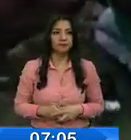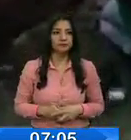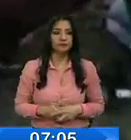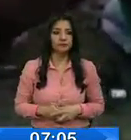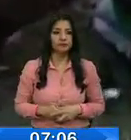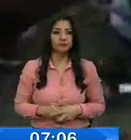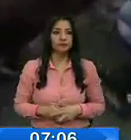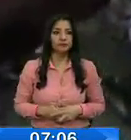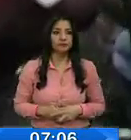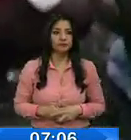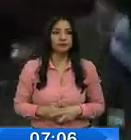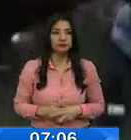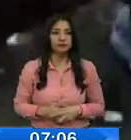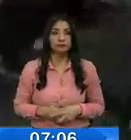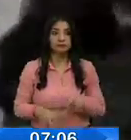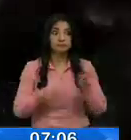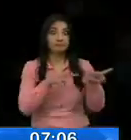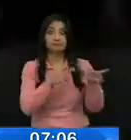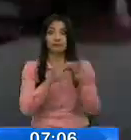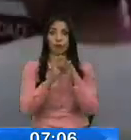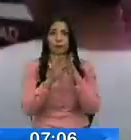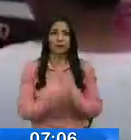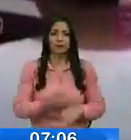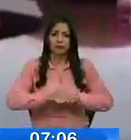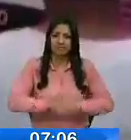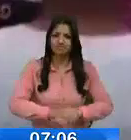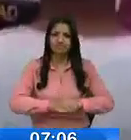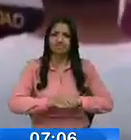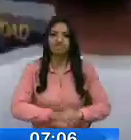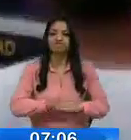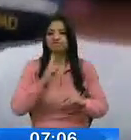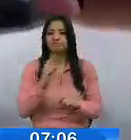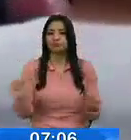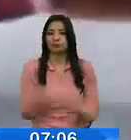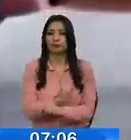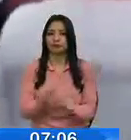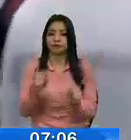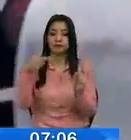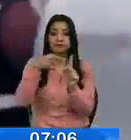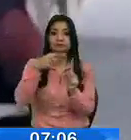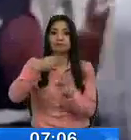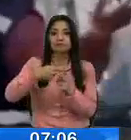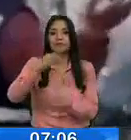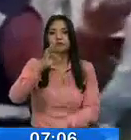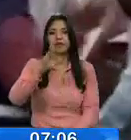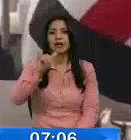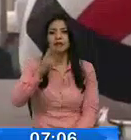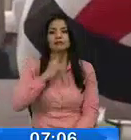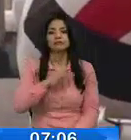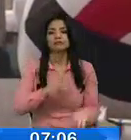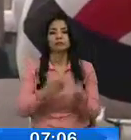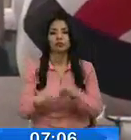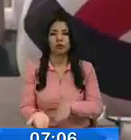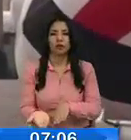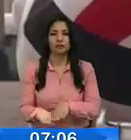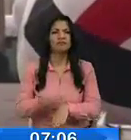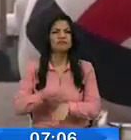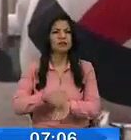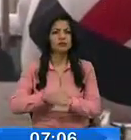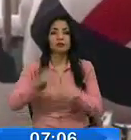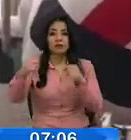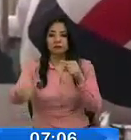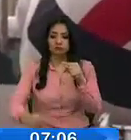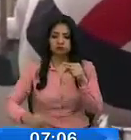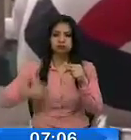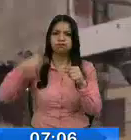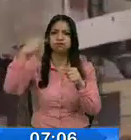Sus compañeros intentaron reanimarlo, pero fue imposible. Fernando Vera murió electrocutado tras realizar trabajos de limpieza